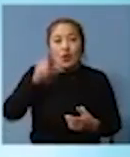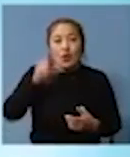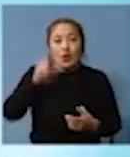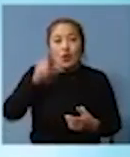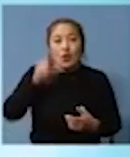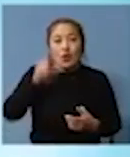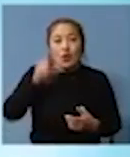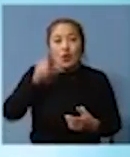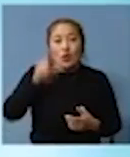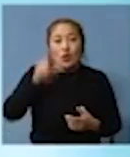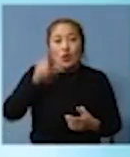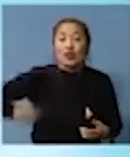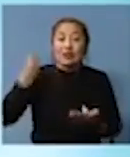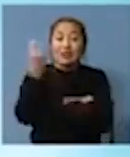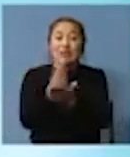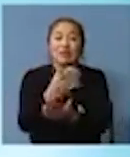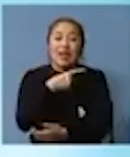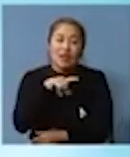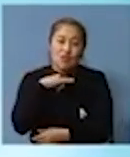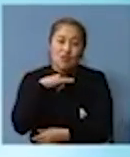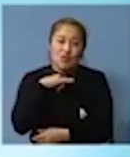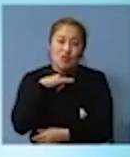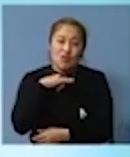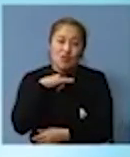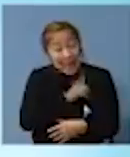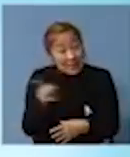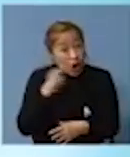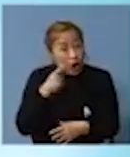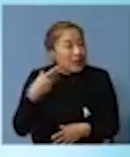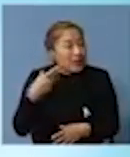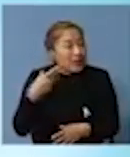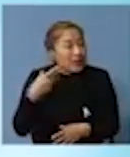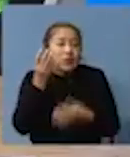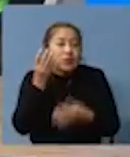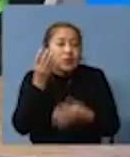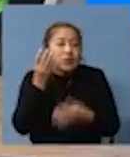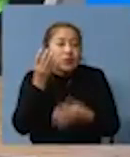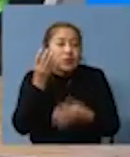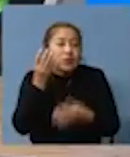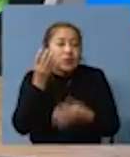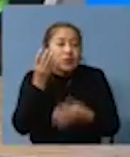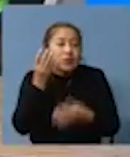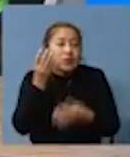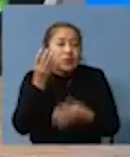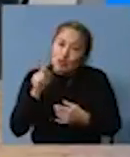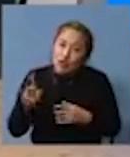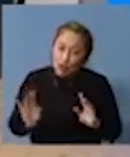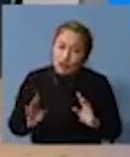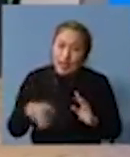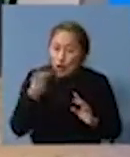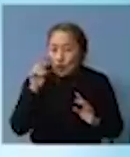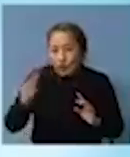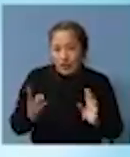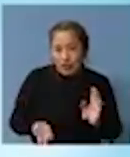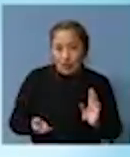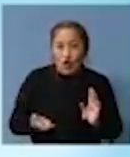a gobernador por la provincia de Jujuy. A él se le escucha perfectamente la voz, todos conocemos su voz y porque lo hemos